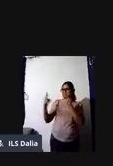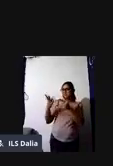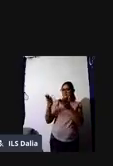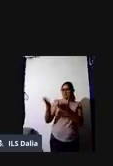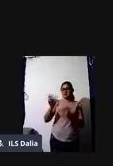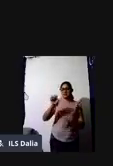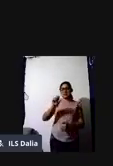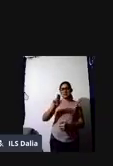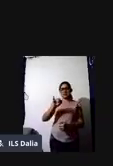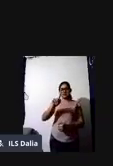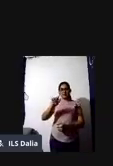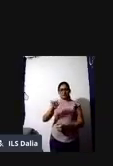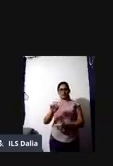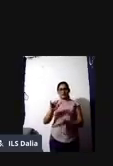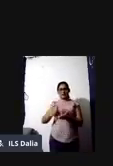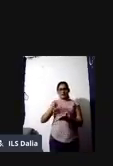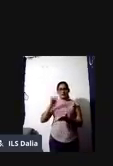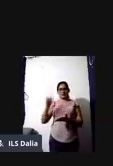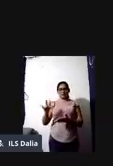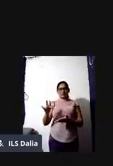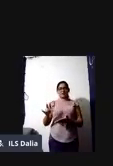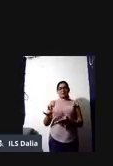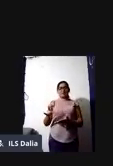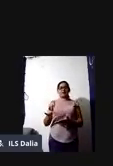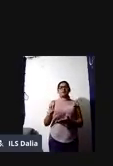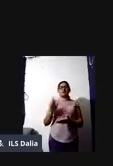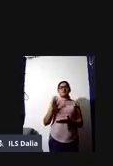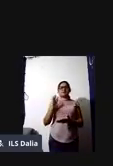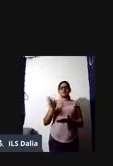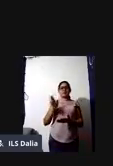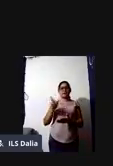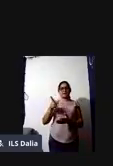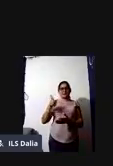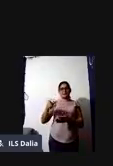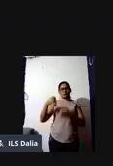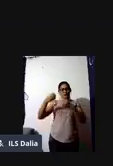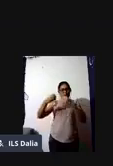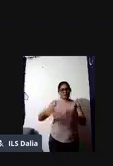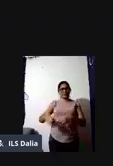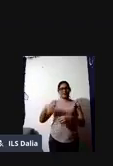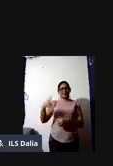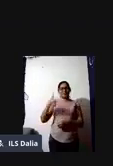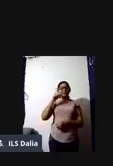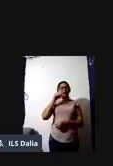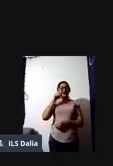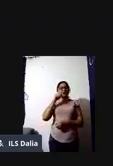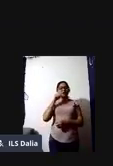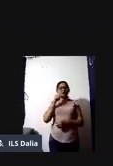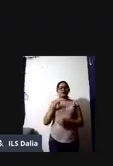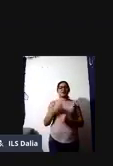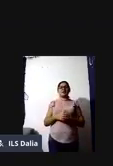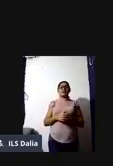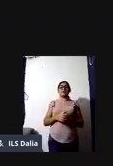Anita Género, gracias. Ya te tengo reservada tu fecha, tu hora. Dice,